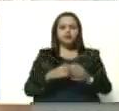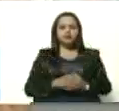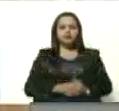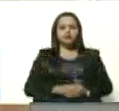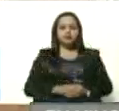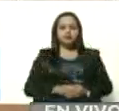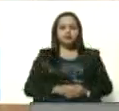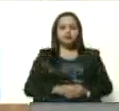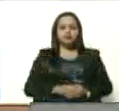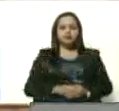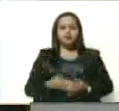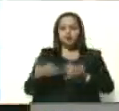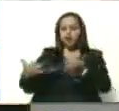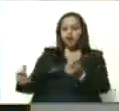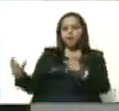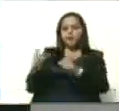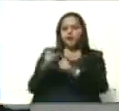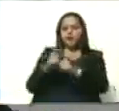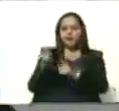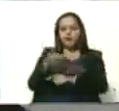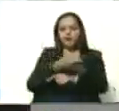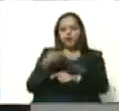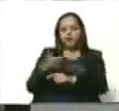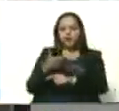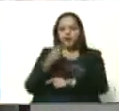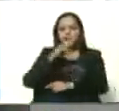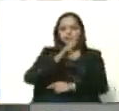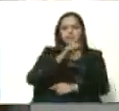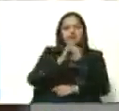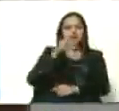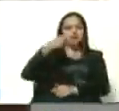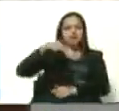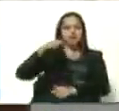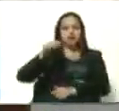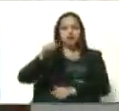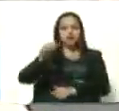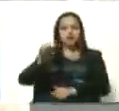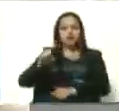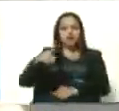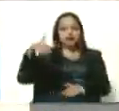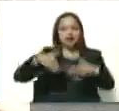El gobernador Eduardo Piñate, electo el 21